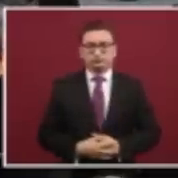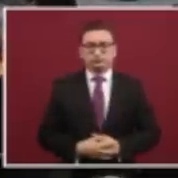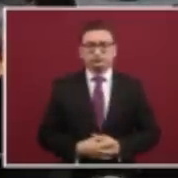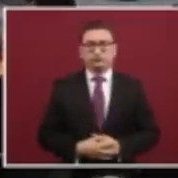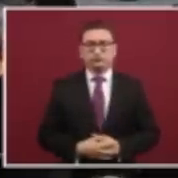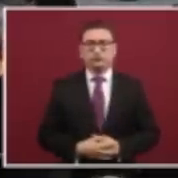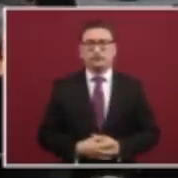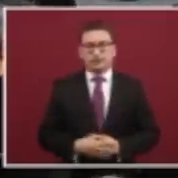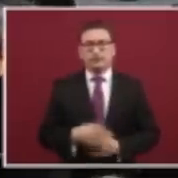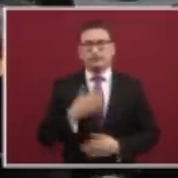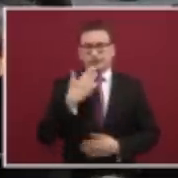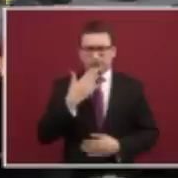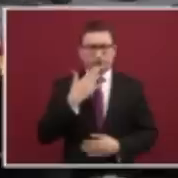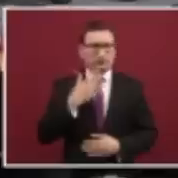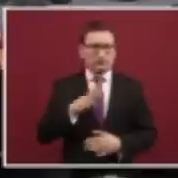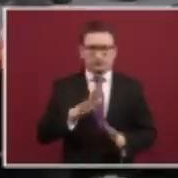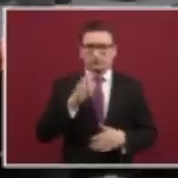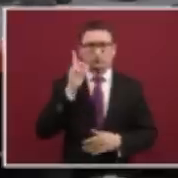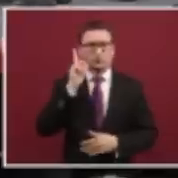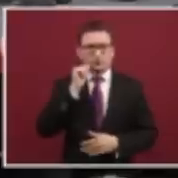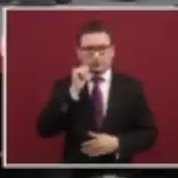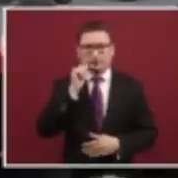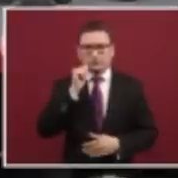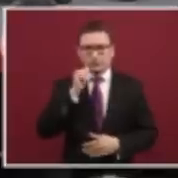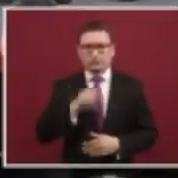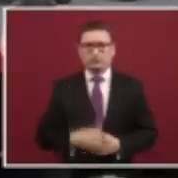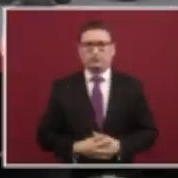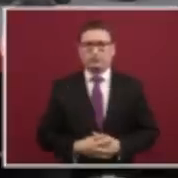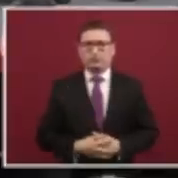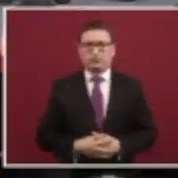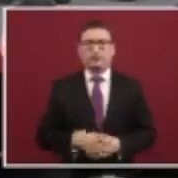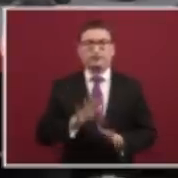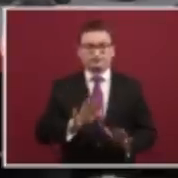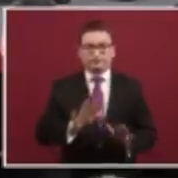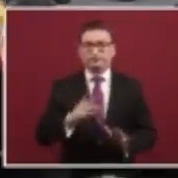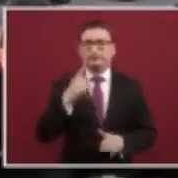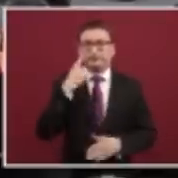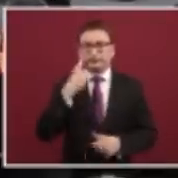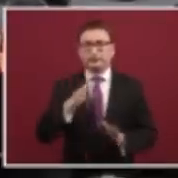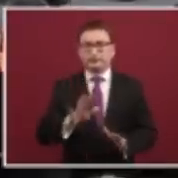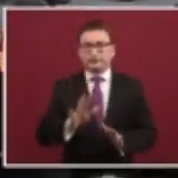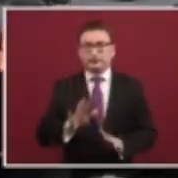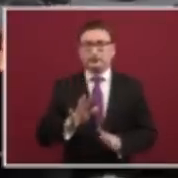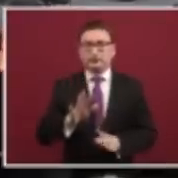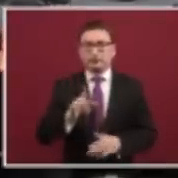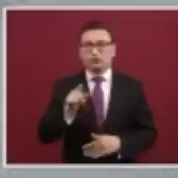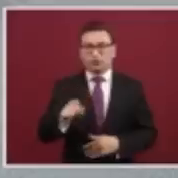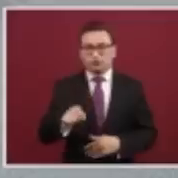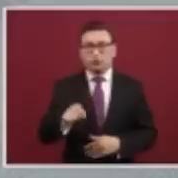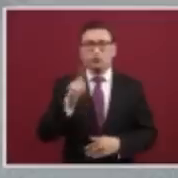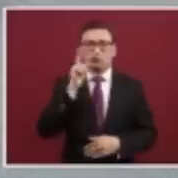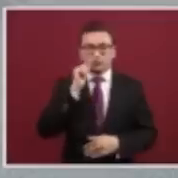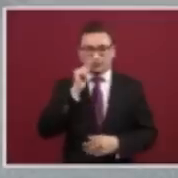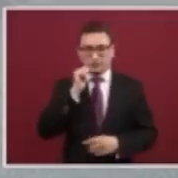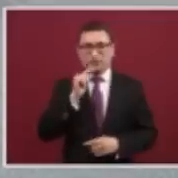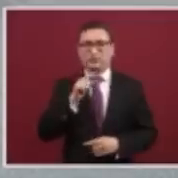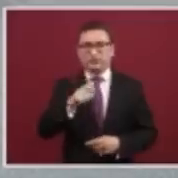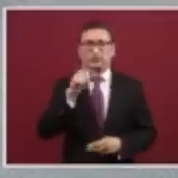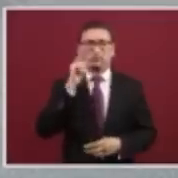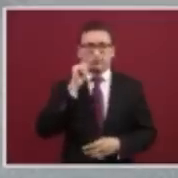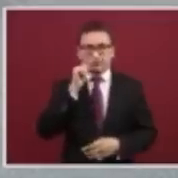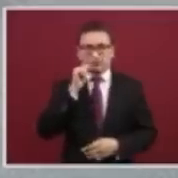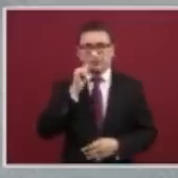Sí, mañana. A ver. Crimen de lesa humanidad. Sí, tú mañana.